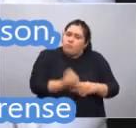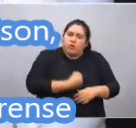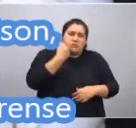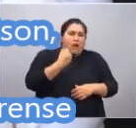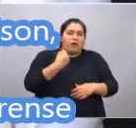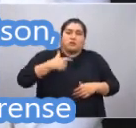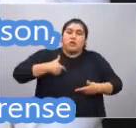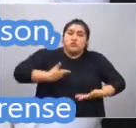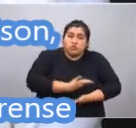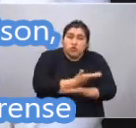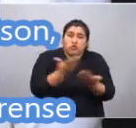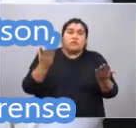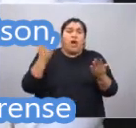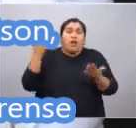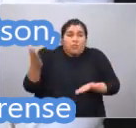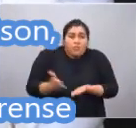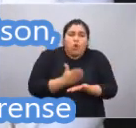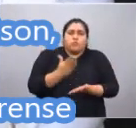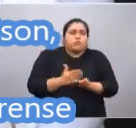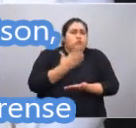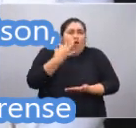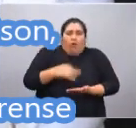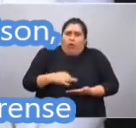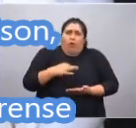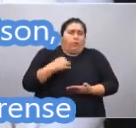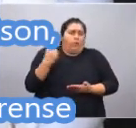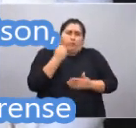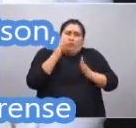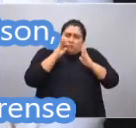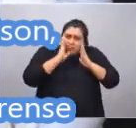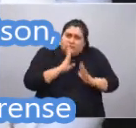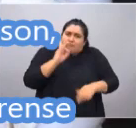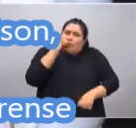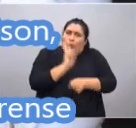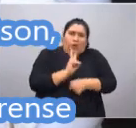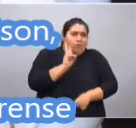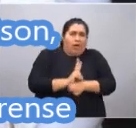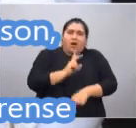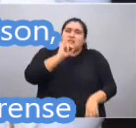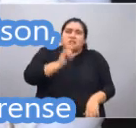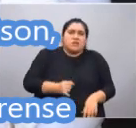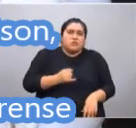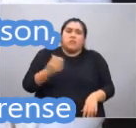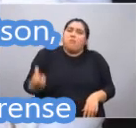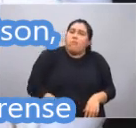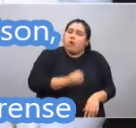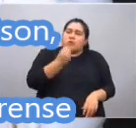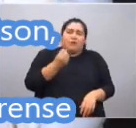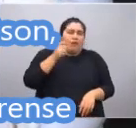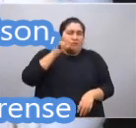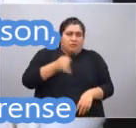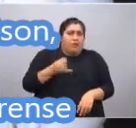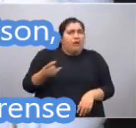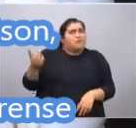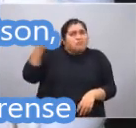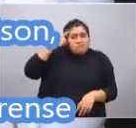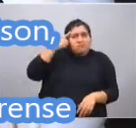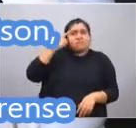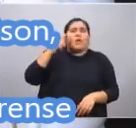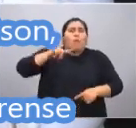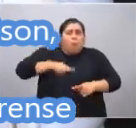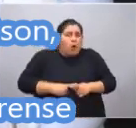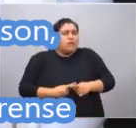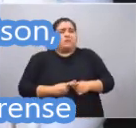estructura social y productiva. Estamos acá para poner en marcha la imaginación